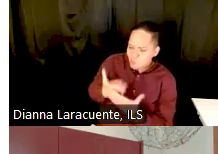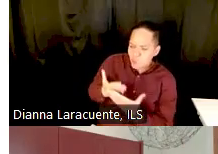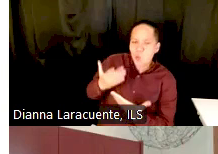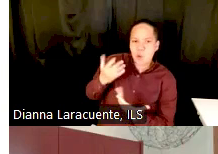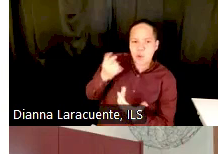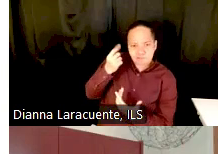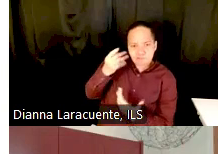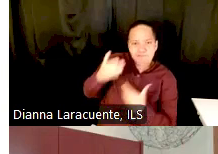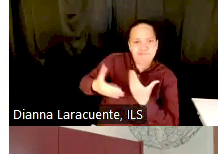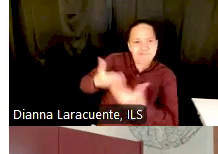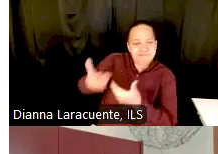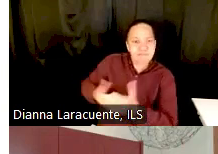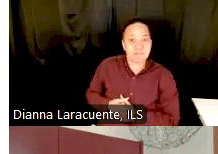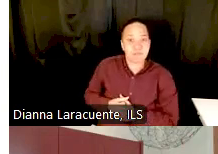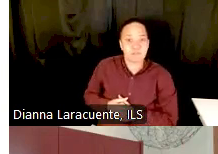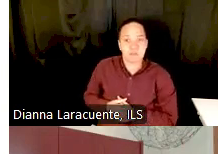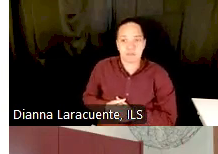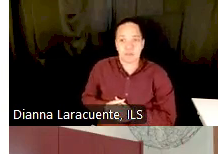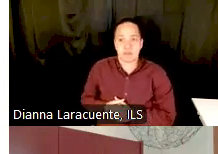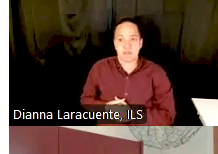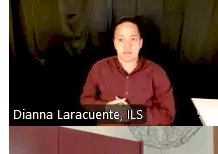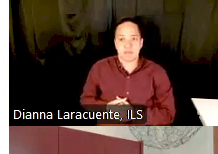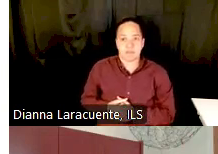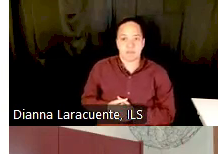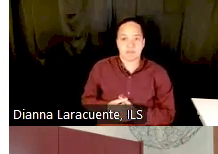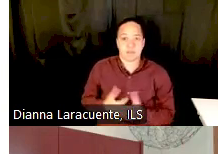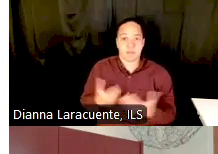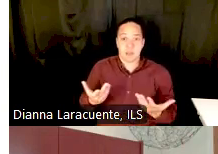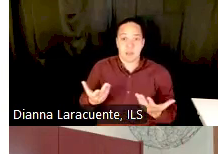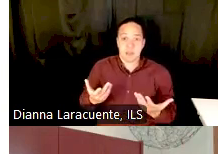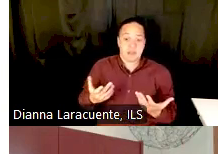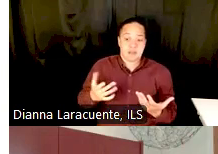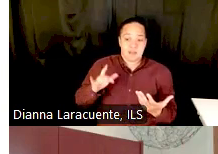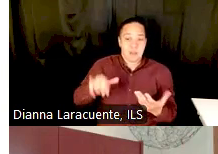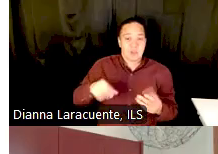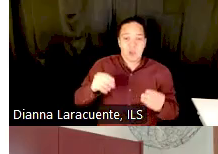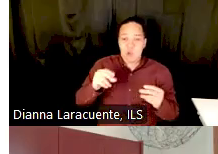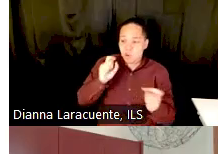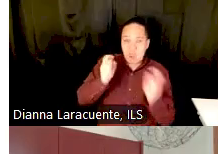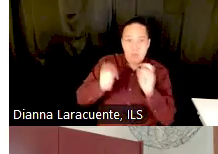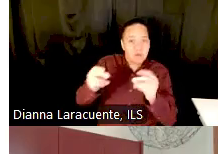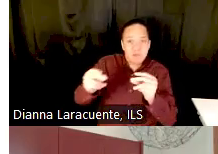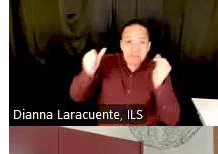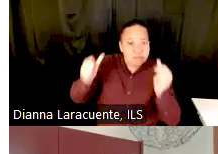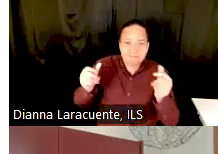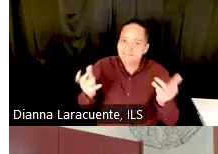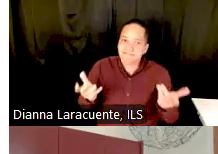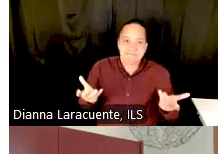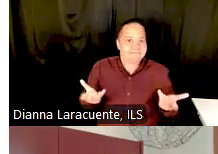Importante también, una golondrina no hace una primavera, una gota no hace un chubasco. Y